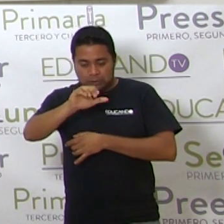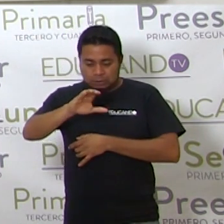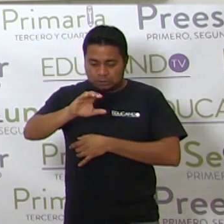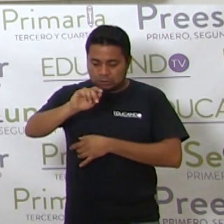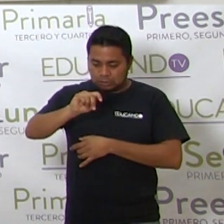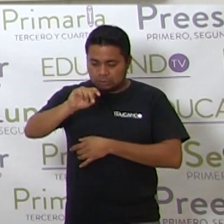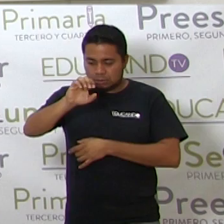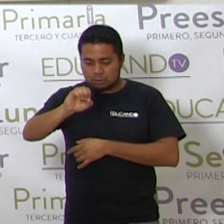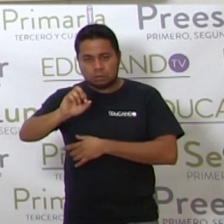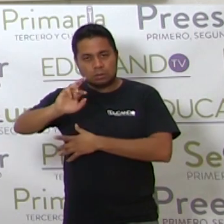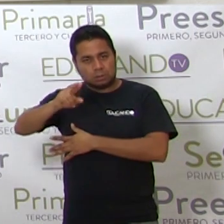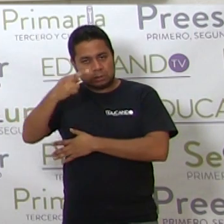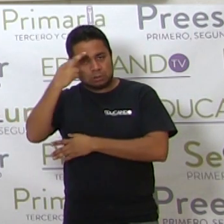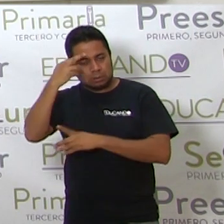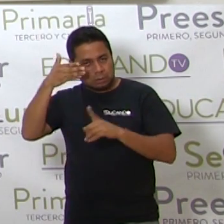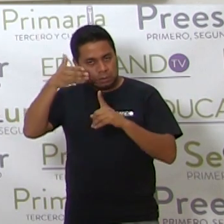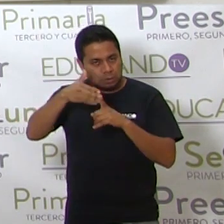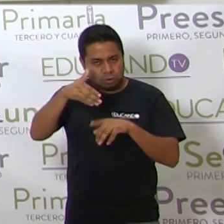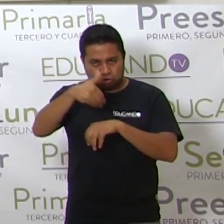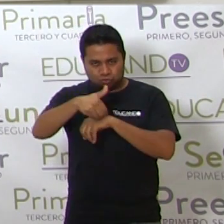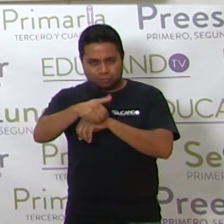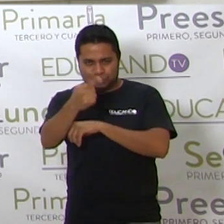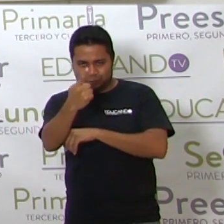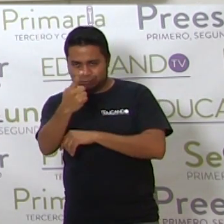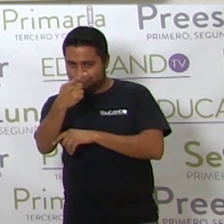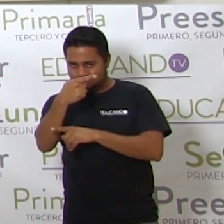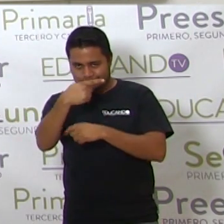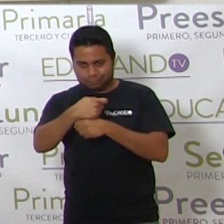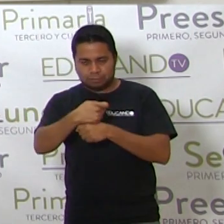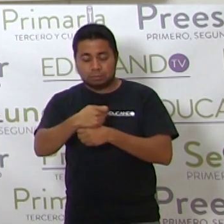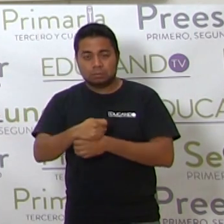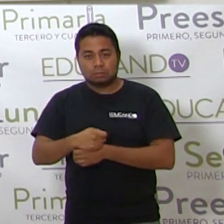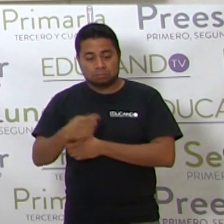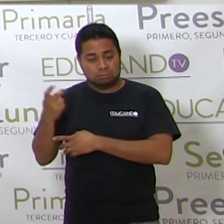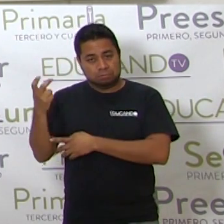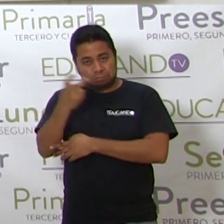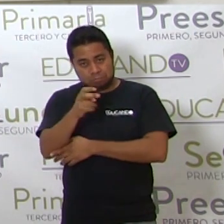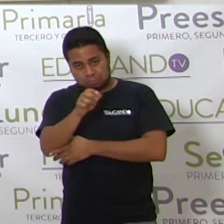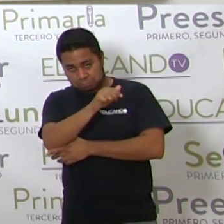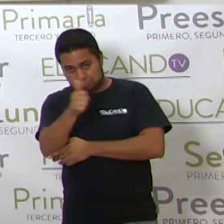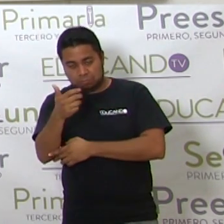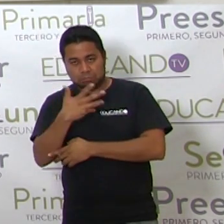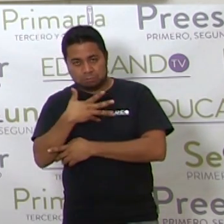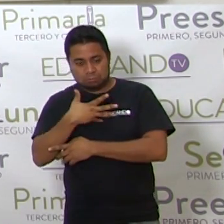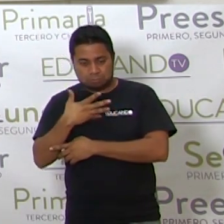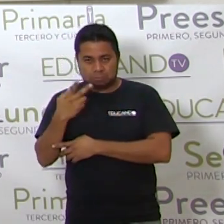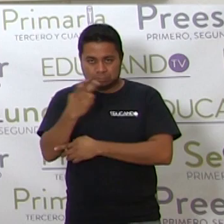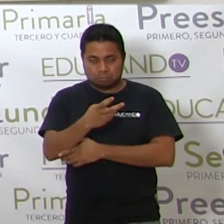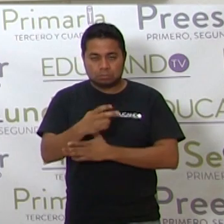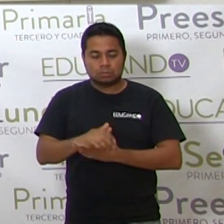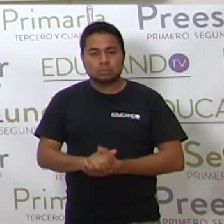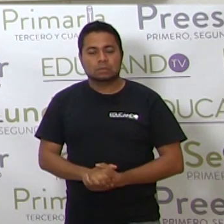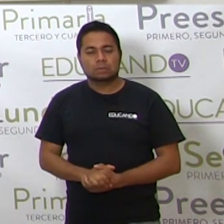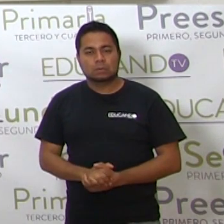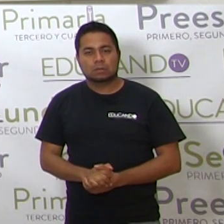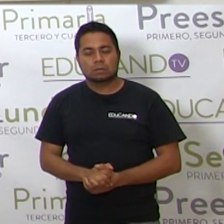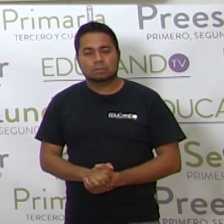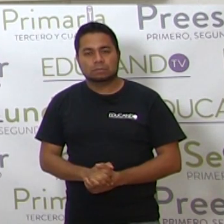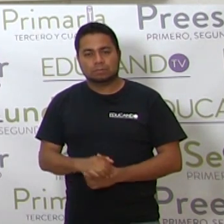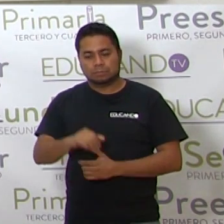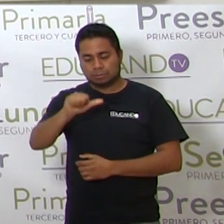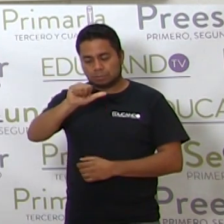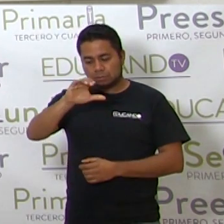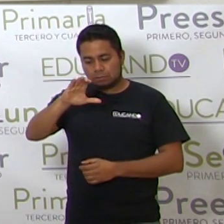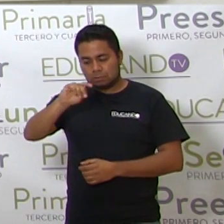llegamos a la conclusión que era el acto número uno este que tenemos acá acto